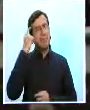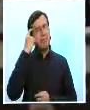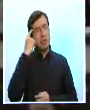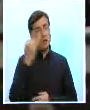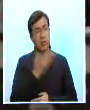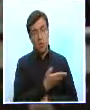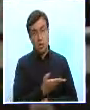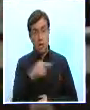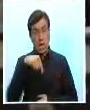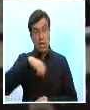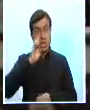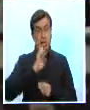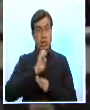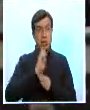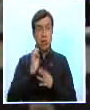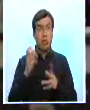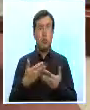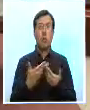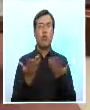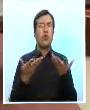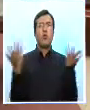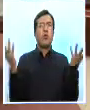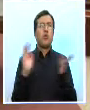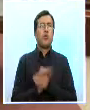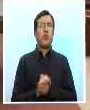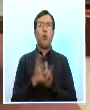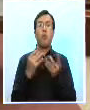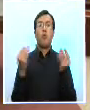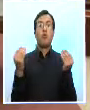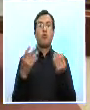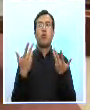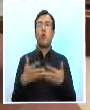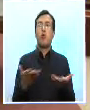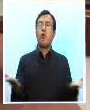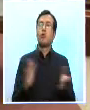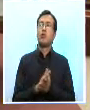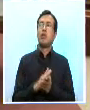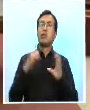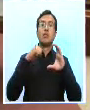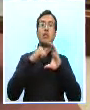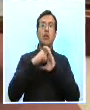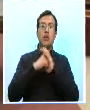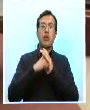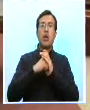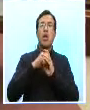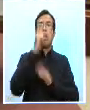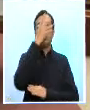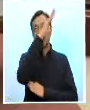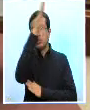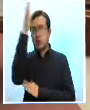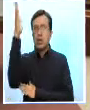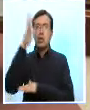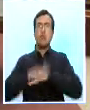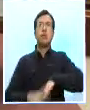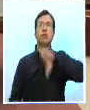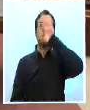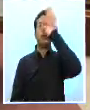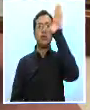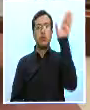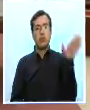en este país Ecuador donde hay tanto tantos fantásticos cosas ecológicas hay la selva hay las montañas